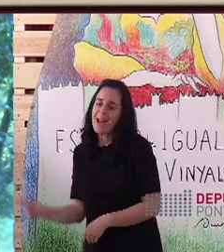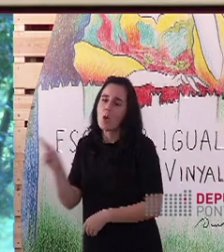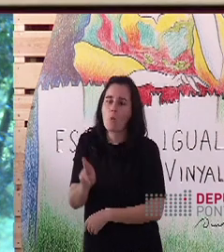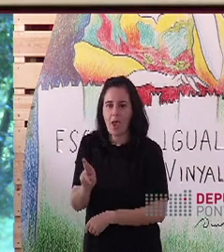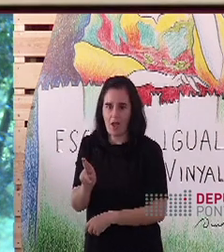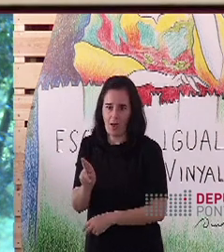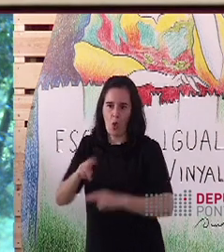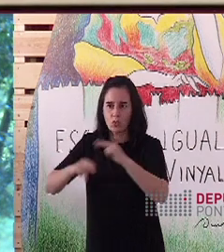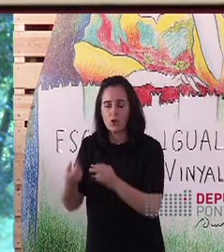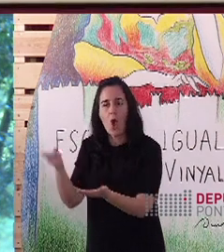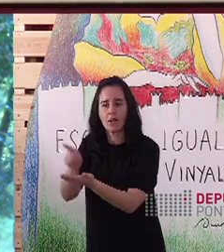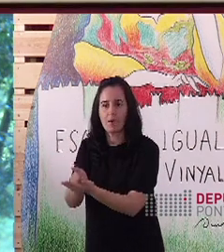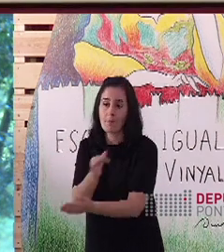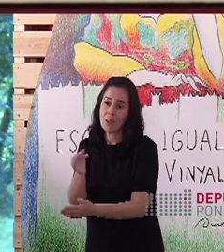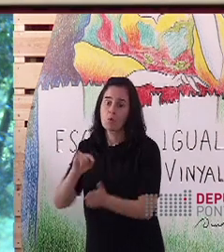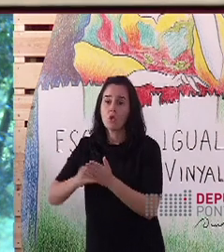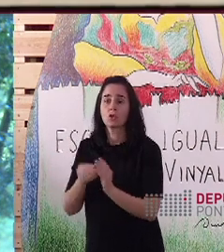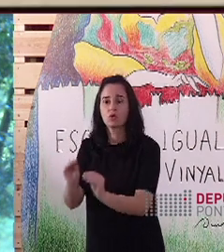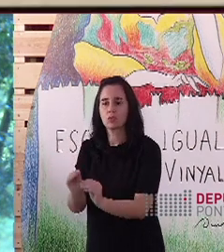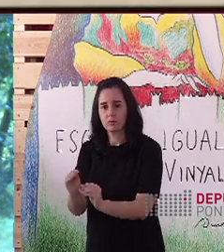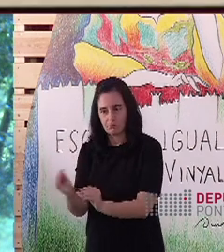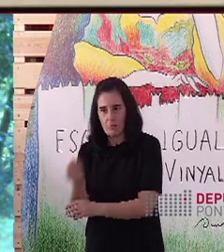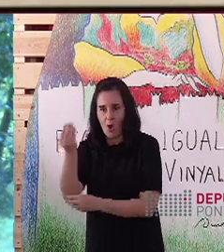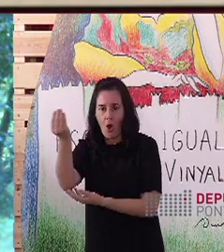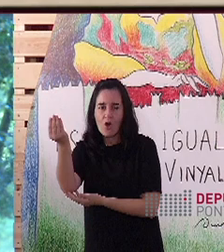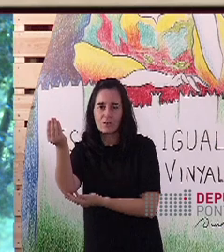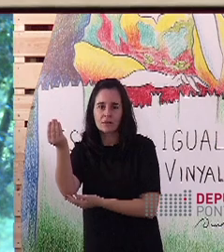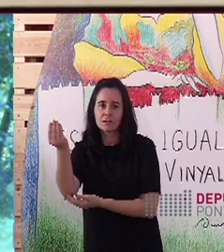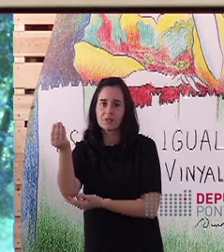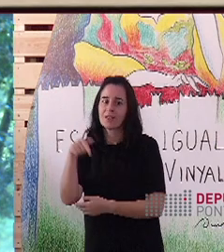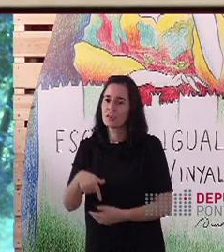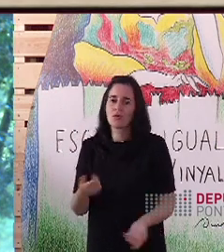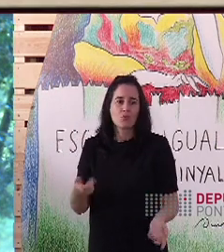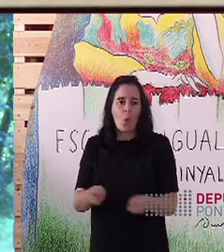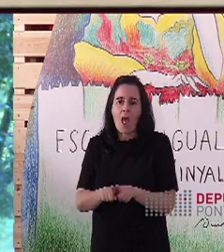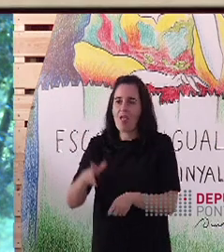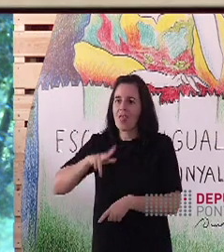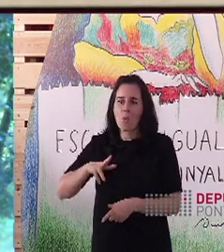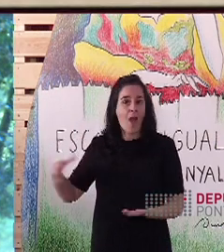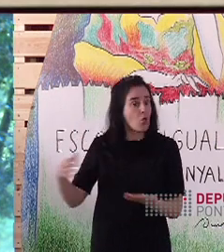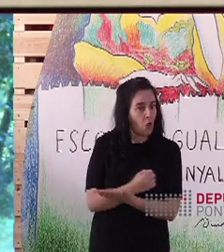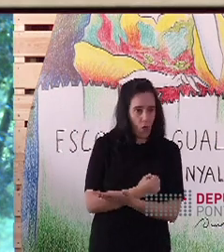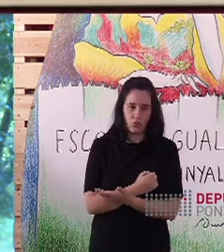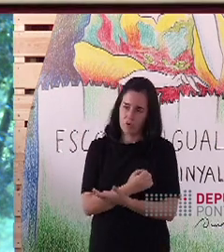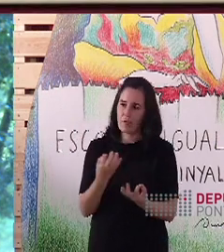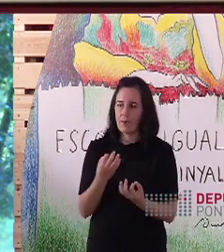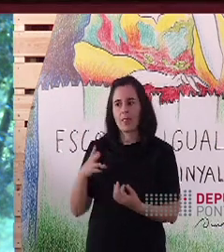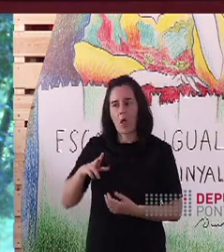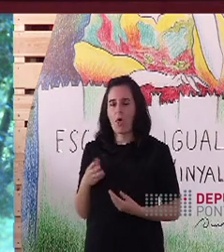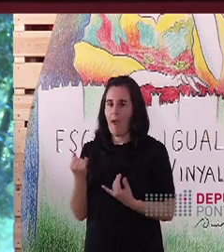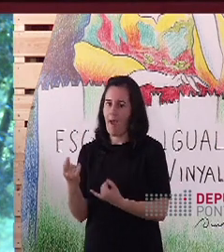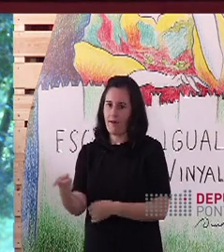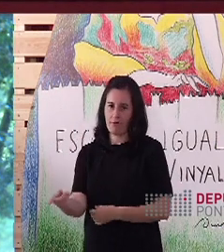un proyecto de vida que no sea el que han tenido. Es una deuda que todos y todas tenemos con ellas.